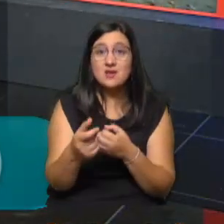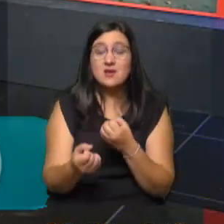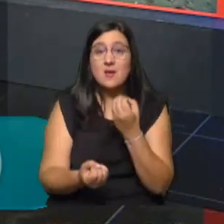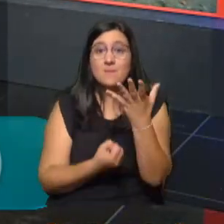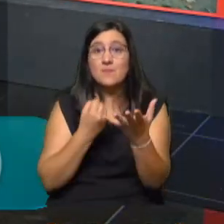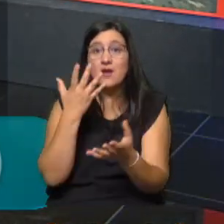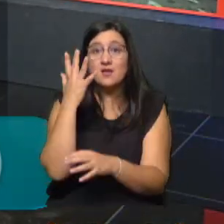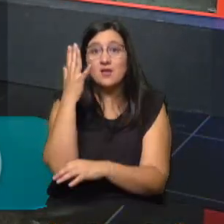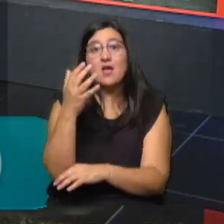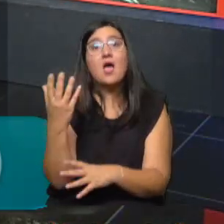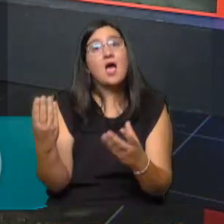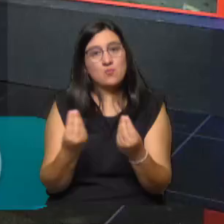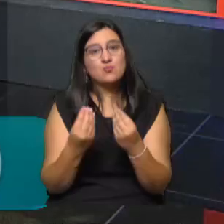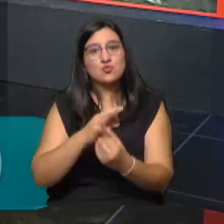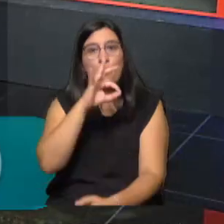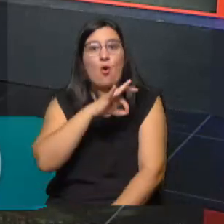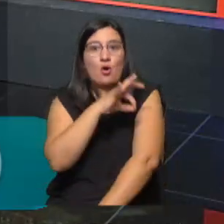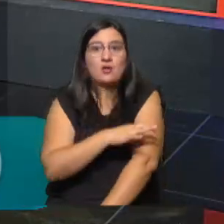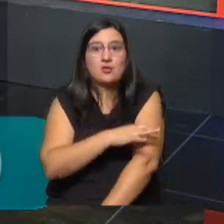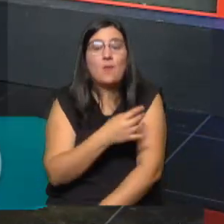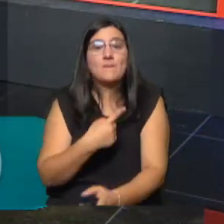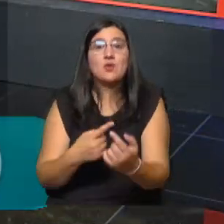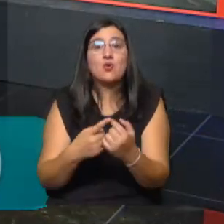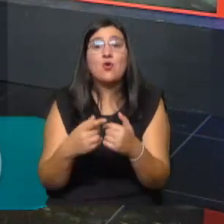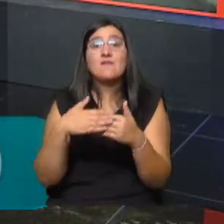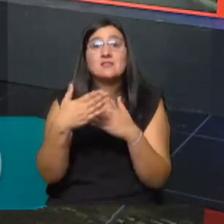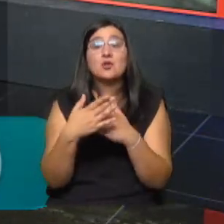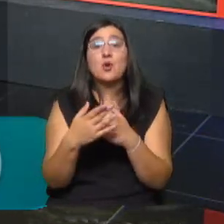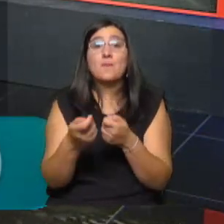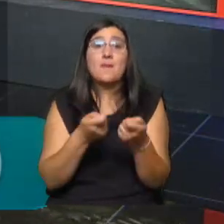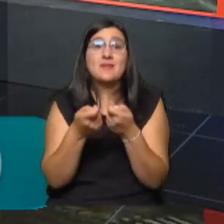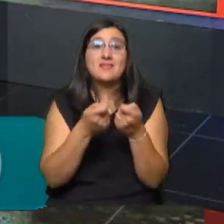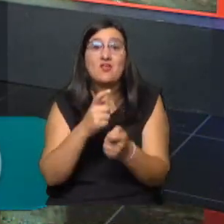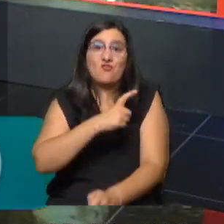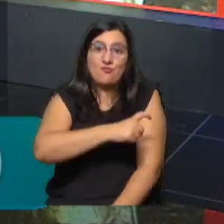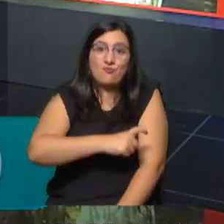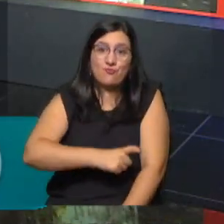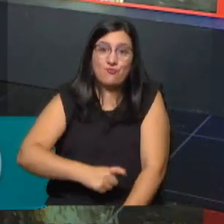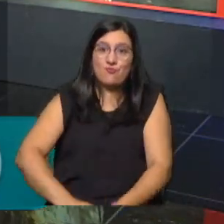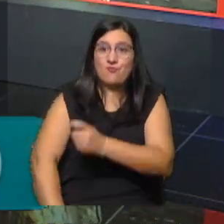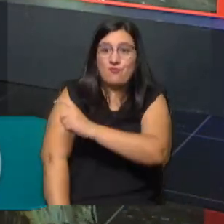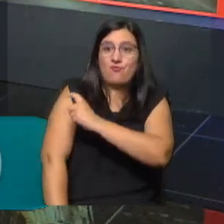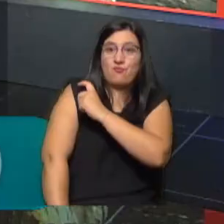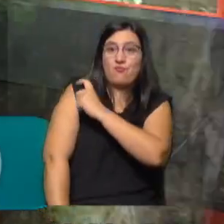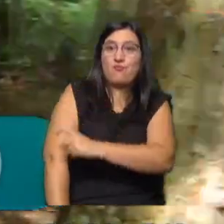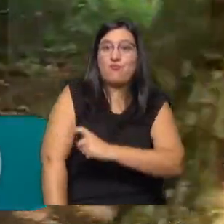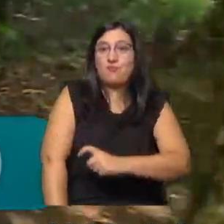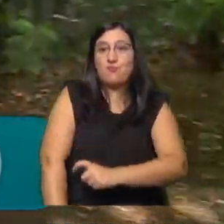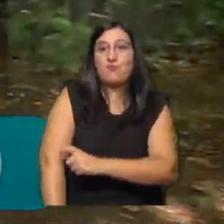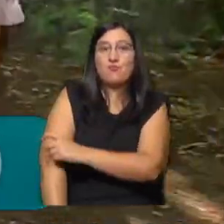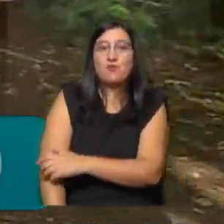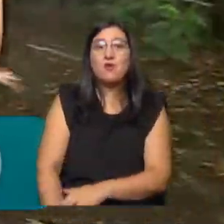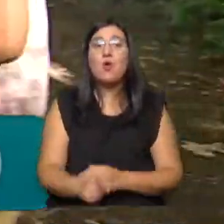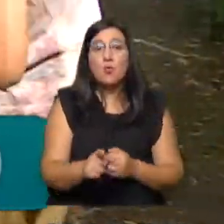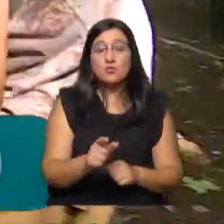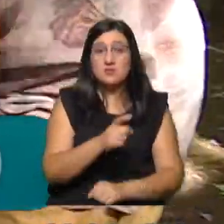Acá hay muchos mosquitos, pero bueno, los vecinos que estaban aquí me prestaron repelente para los mosquitos. Me prestaron el de el aerosol. ¿Y usted